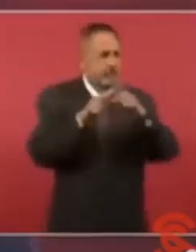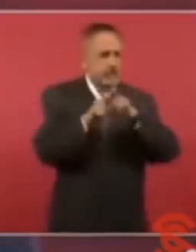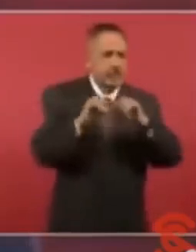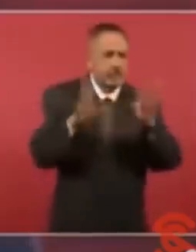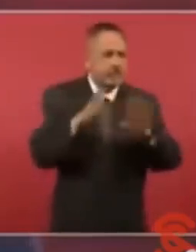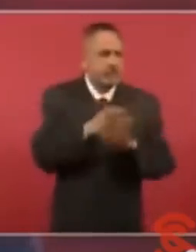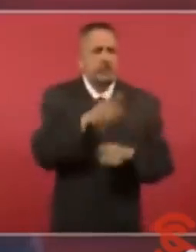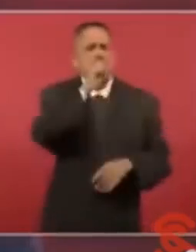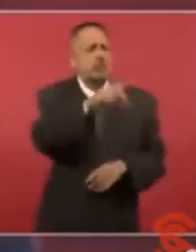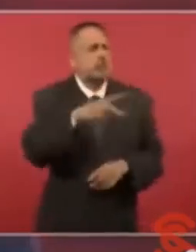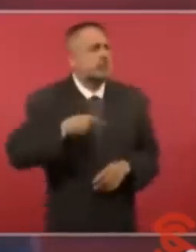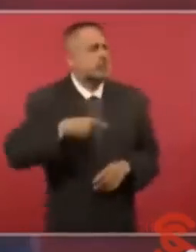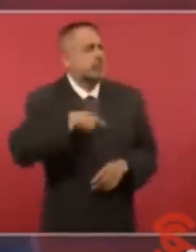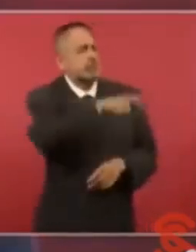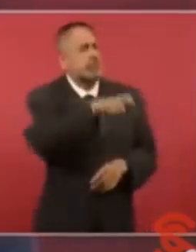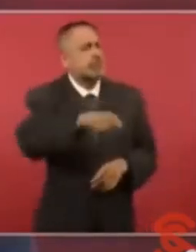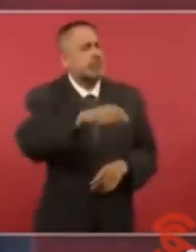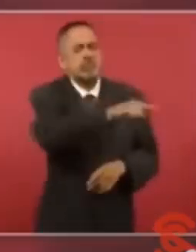mismos personajes.